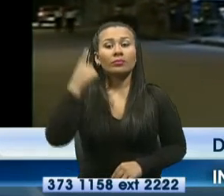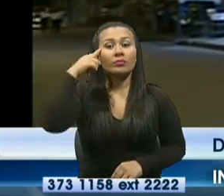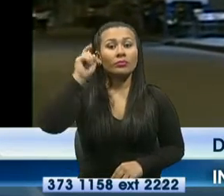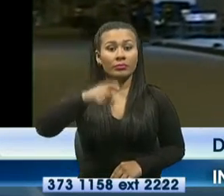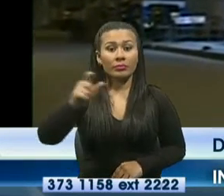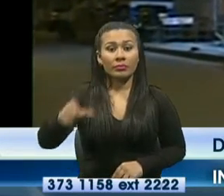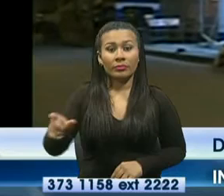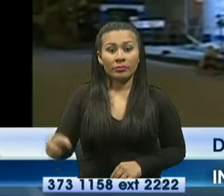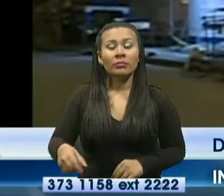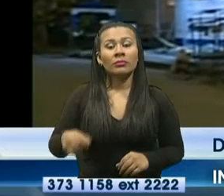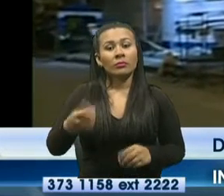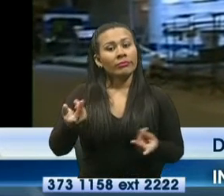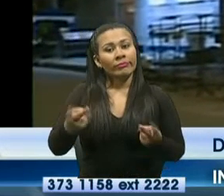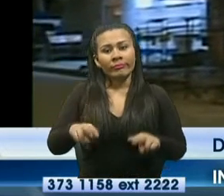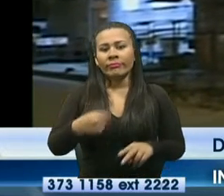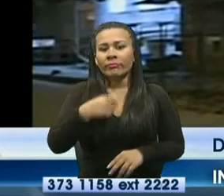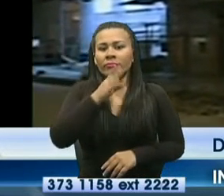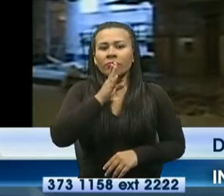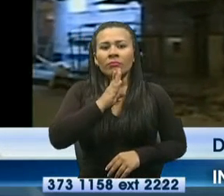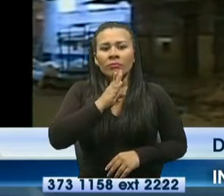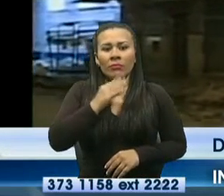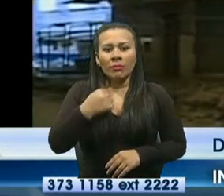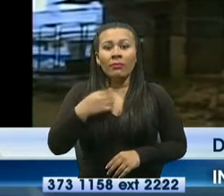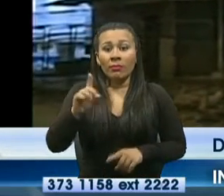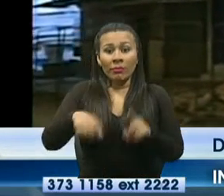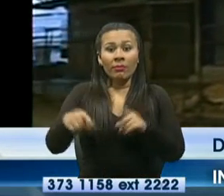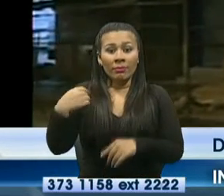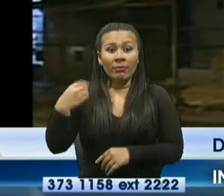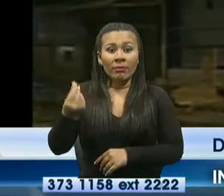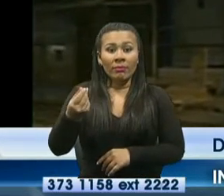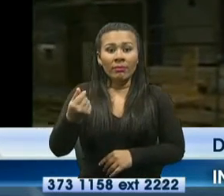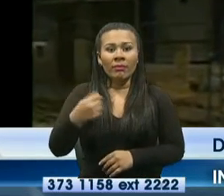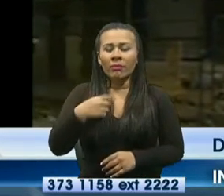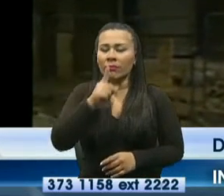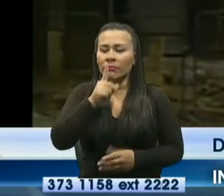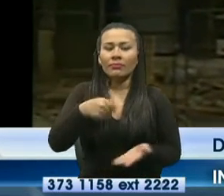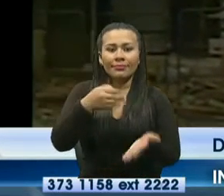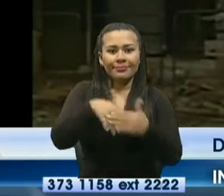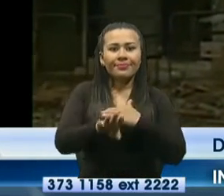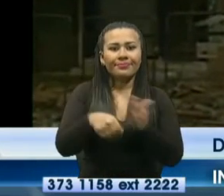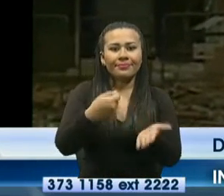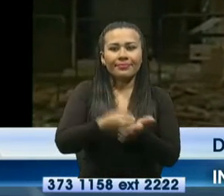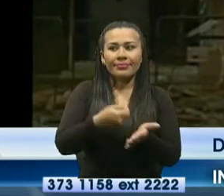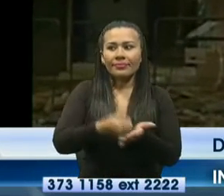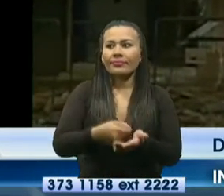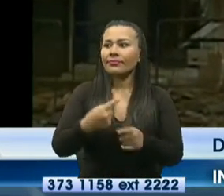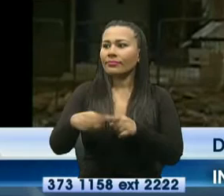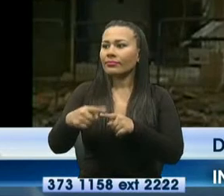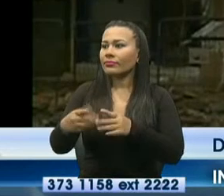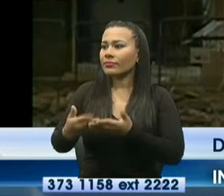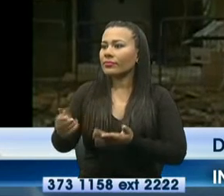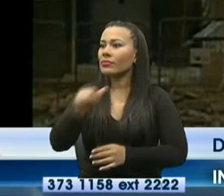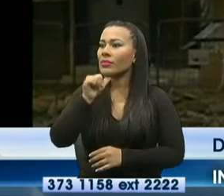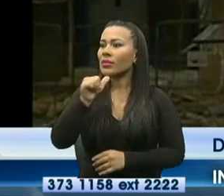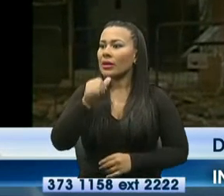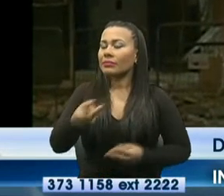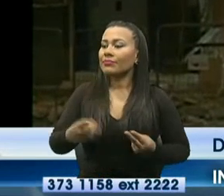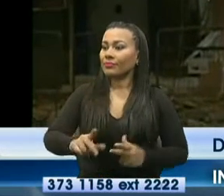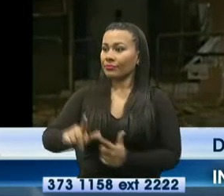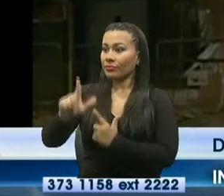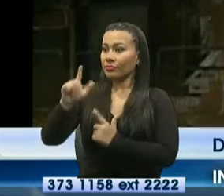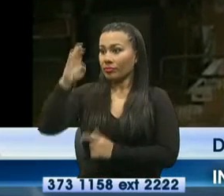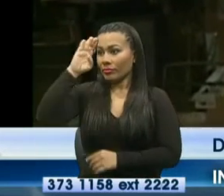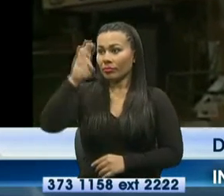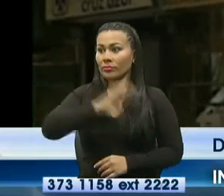poco también se agolpa en estos lugares, los que tienen posibilidades para acercarse a comprar los víveres que les hacían falta, obviamente con resguardo